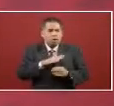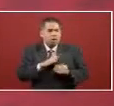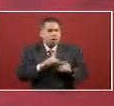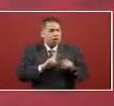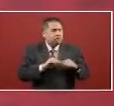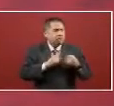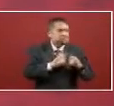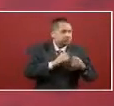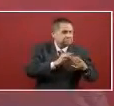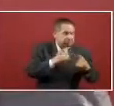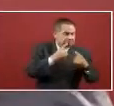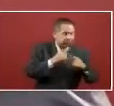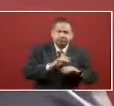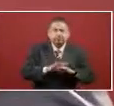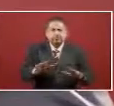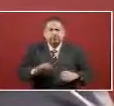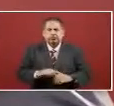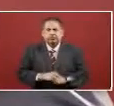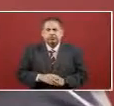componendas.